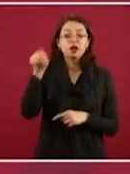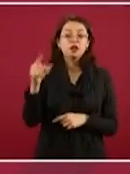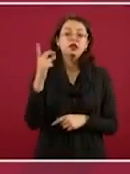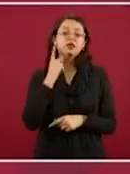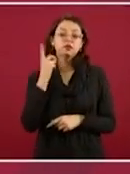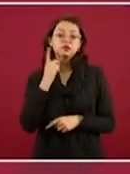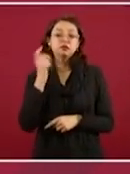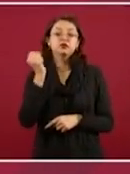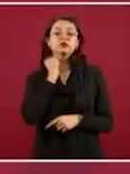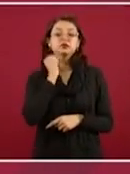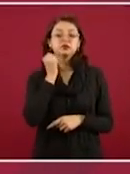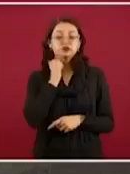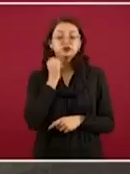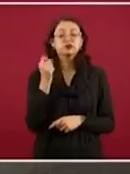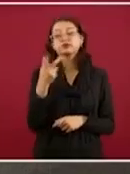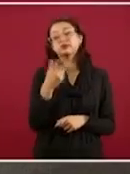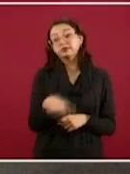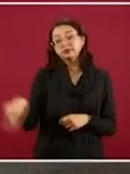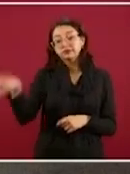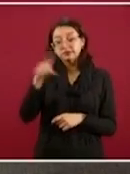sigan